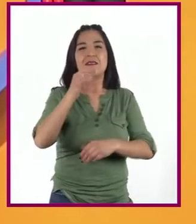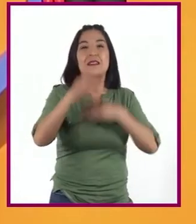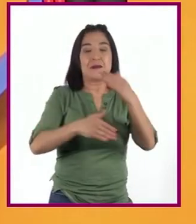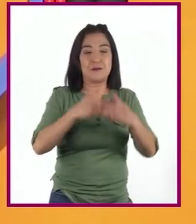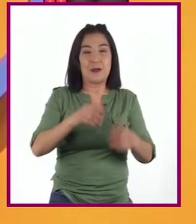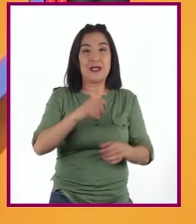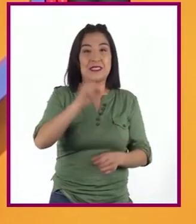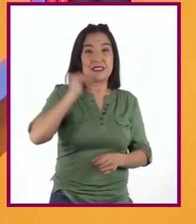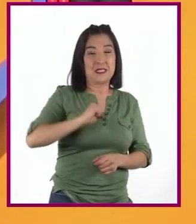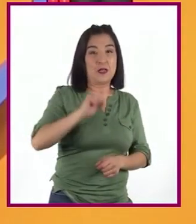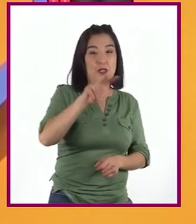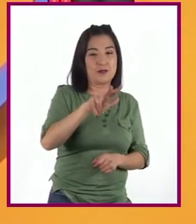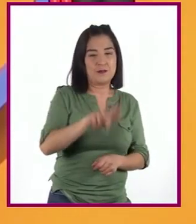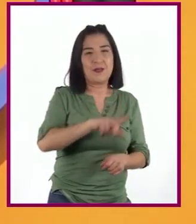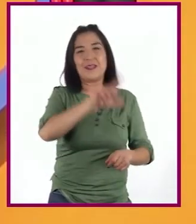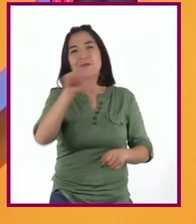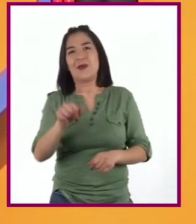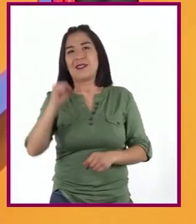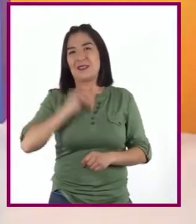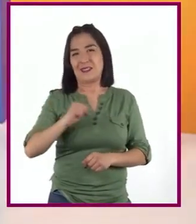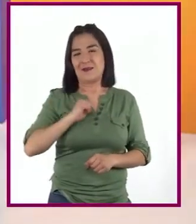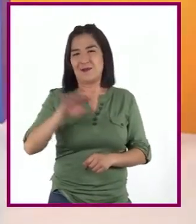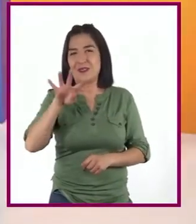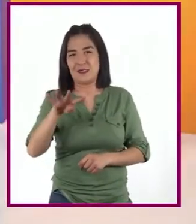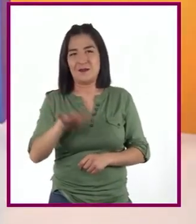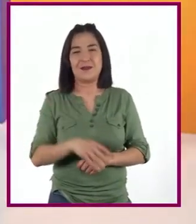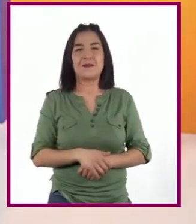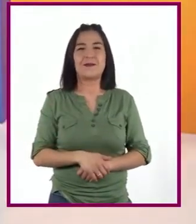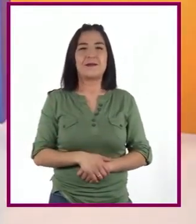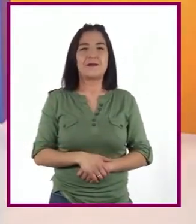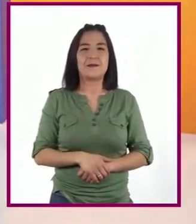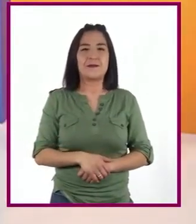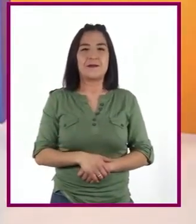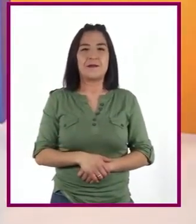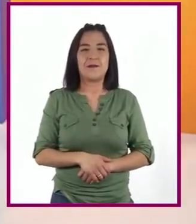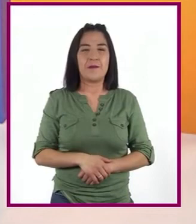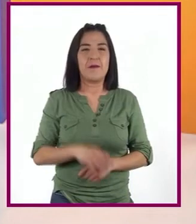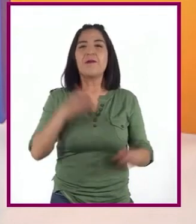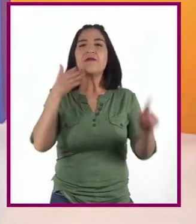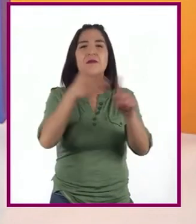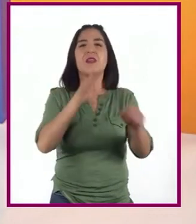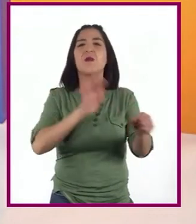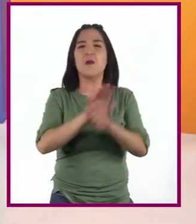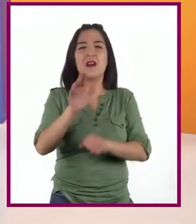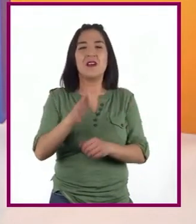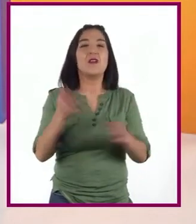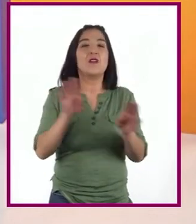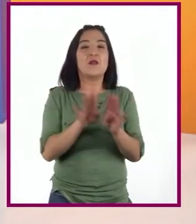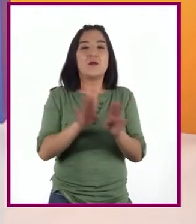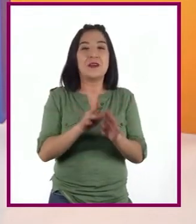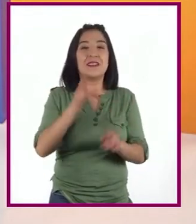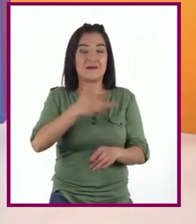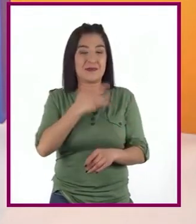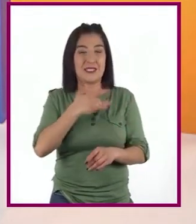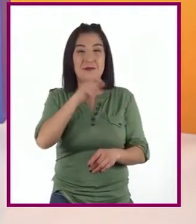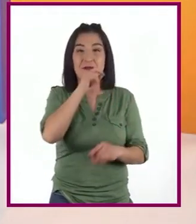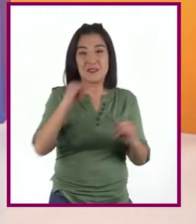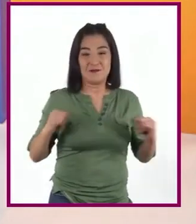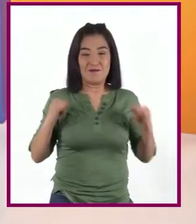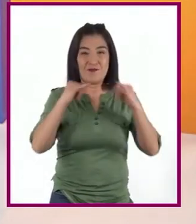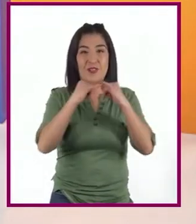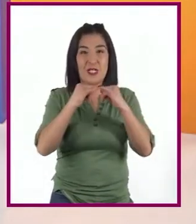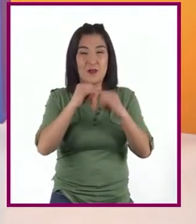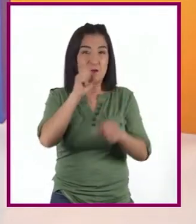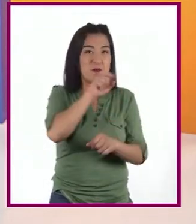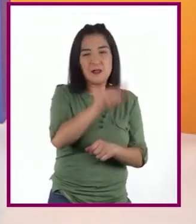siglo XVIII al siglo XIX. Su énfasis no estaba en la institucionalidad